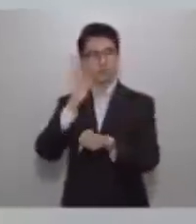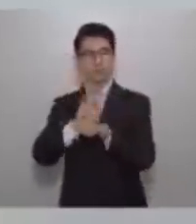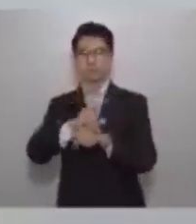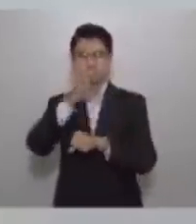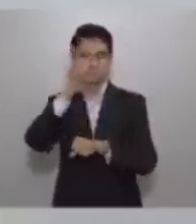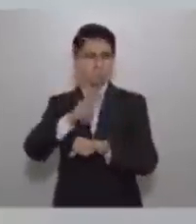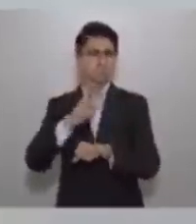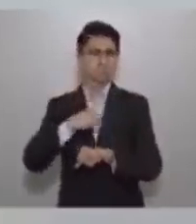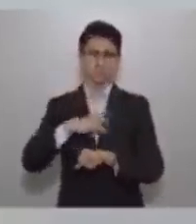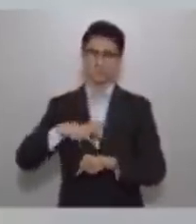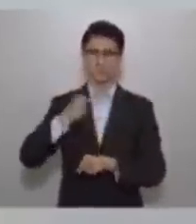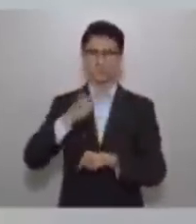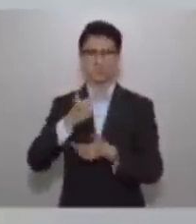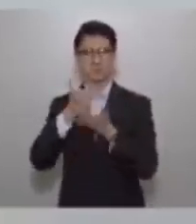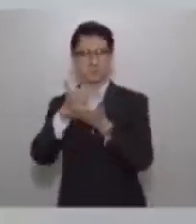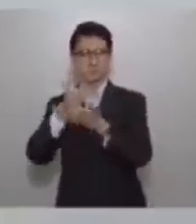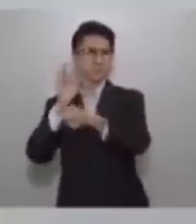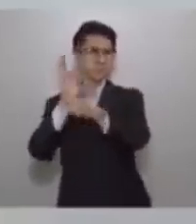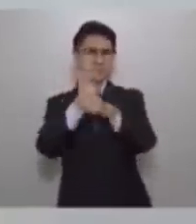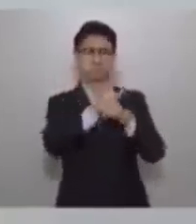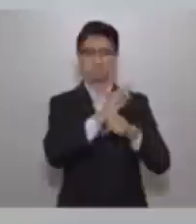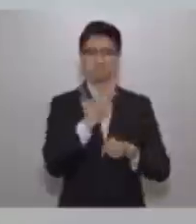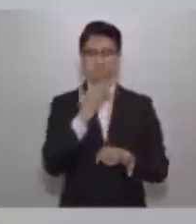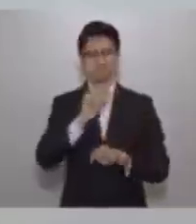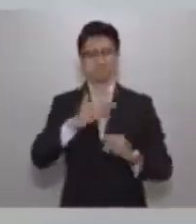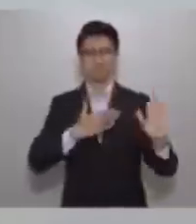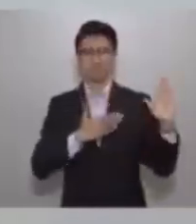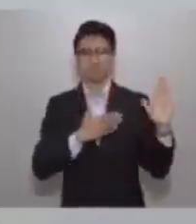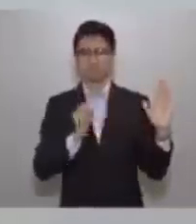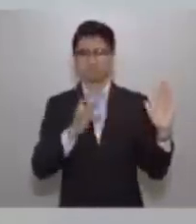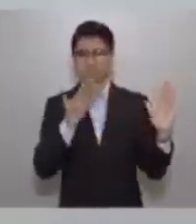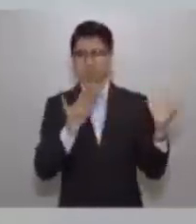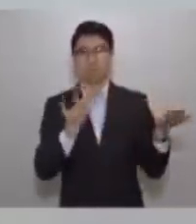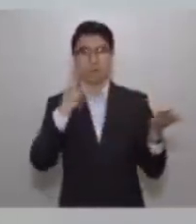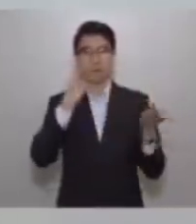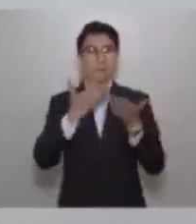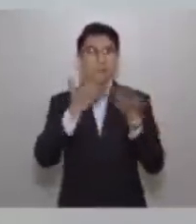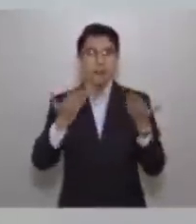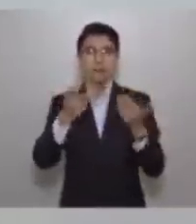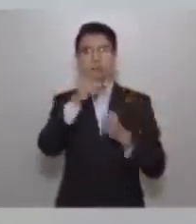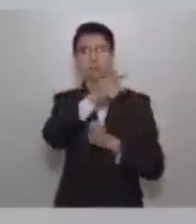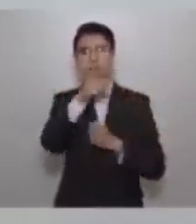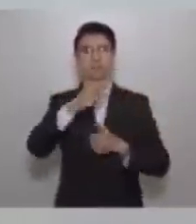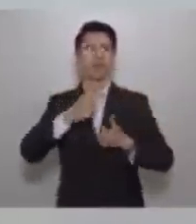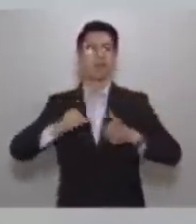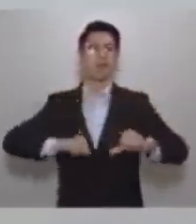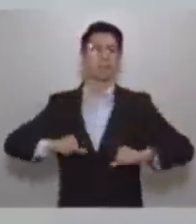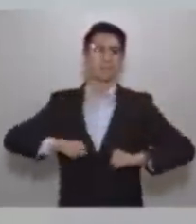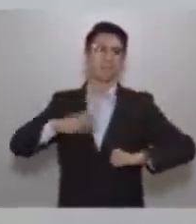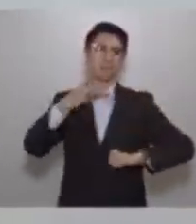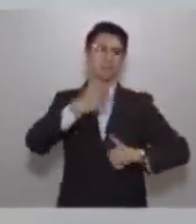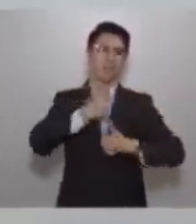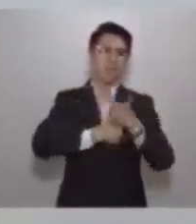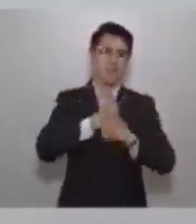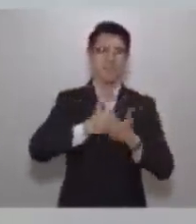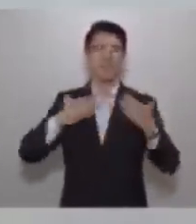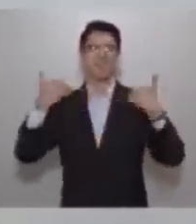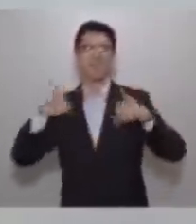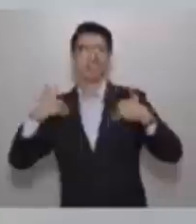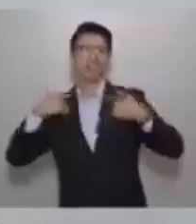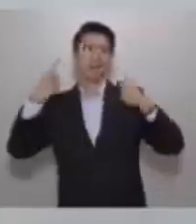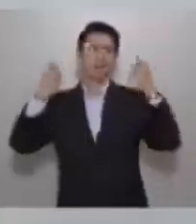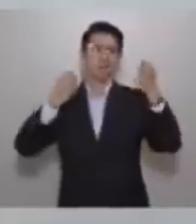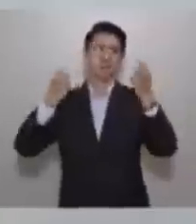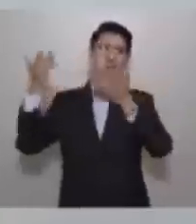que sean necesarias, ¿sí? Y poder cosas más que puedan llevar a cabo sus actividades con seguridad. Por lo que respecta a cosas más